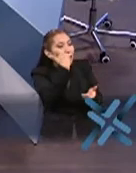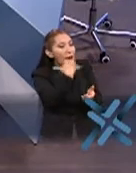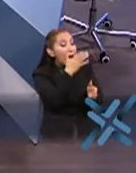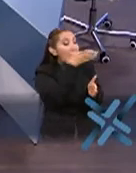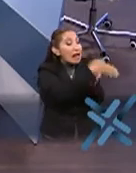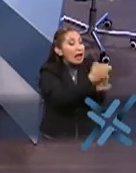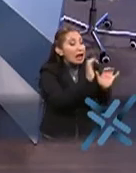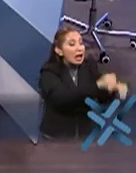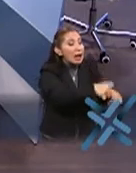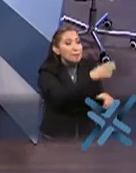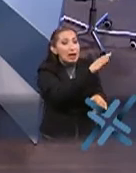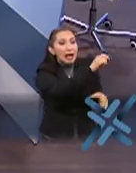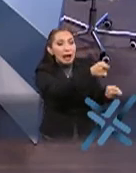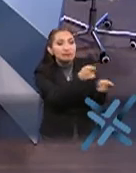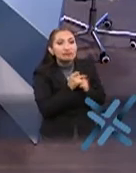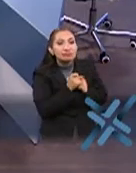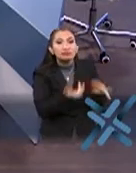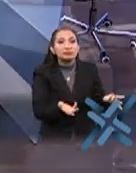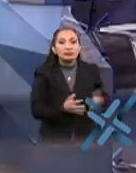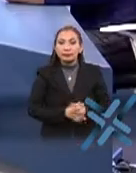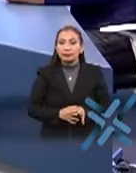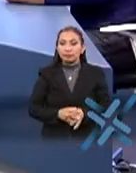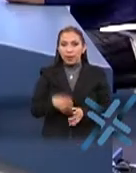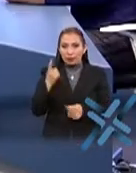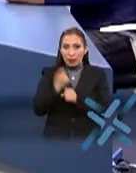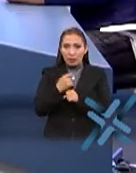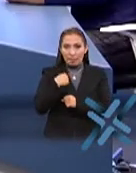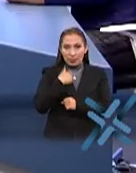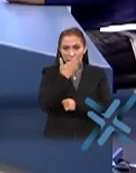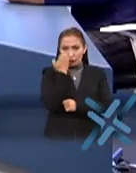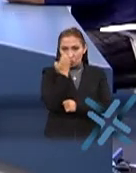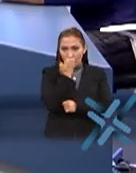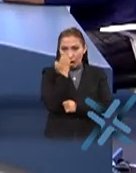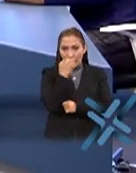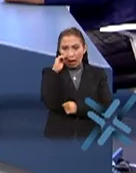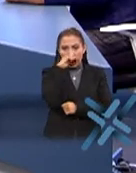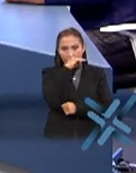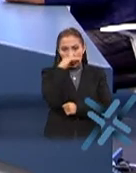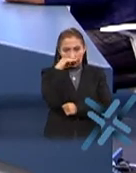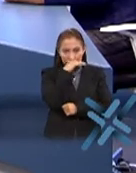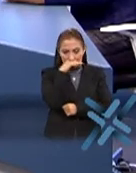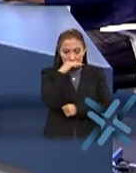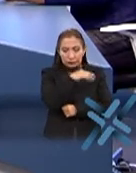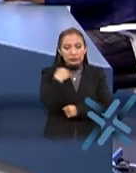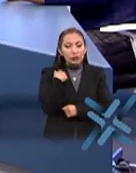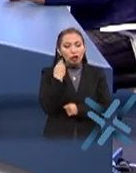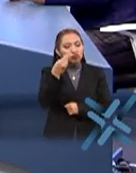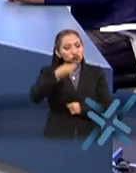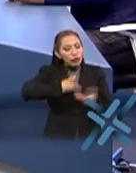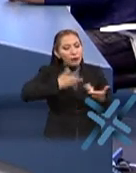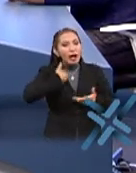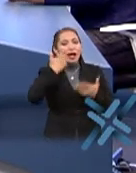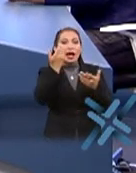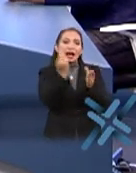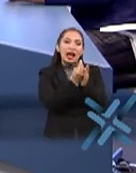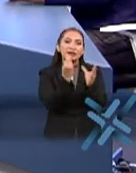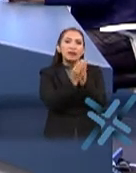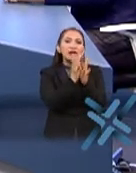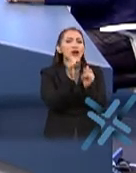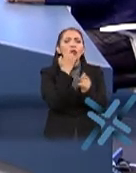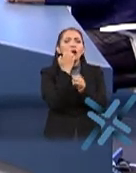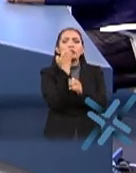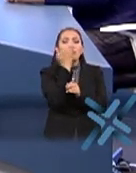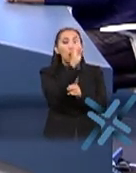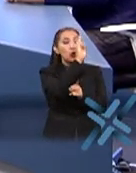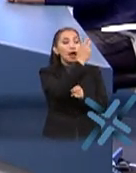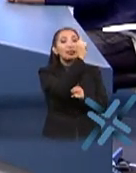supuesto, ¿en qué momento la obtuviste? Bueno, para empezar, en mi escuela, gratuitamente, nos ofrecían clases de francés. ¿Y qué escuela es, perdón?